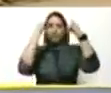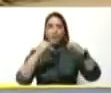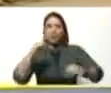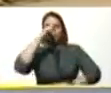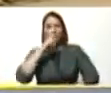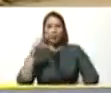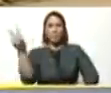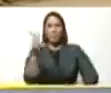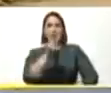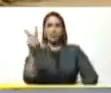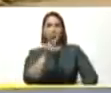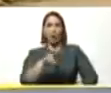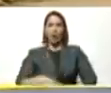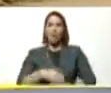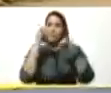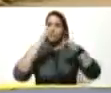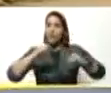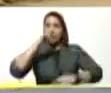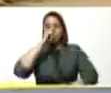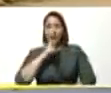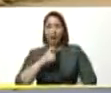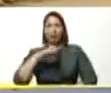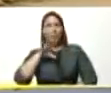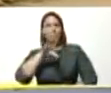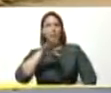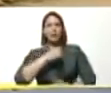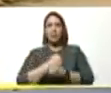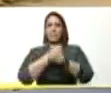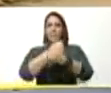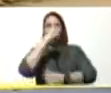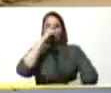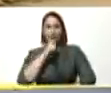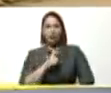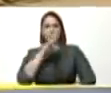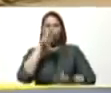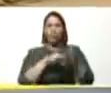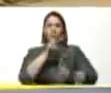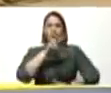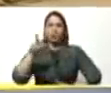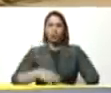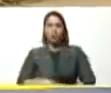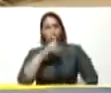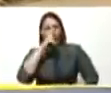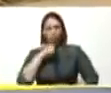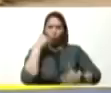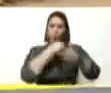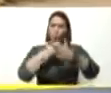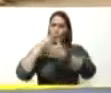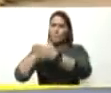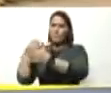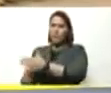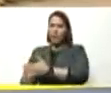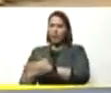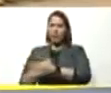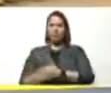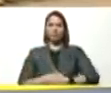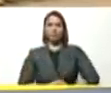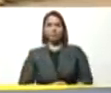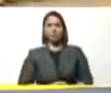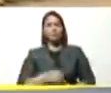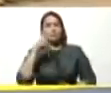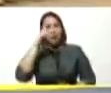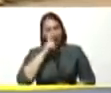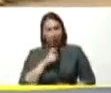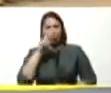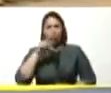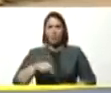año, Venezuela! ¡Feliz año, patria amada! Año 2022, año de combate, de batalla y año